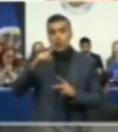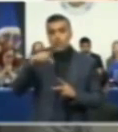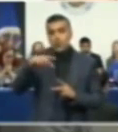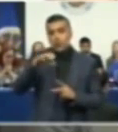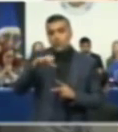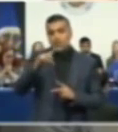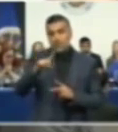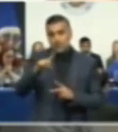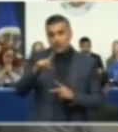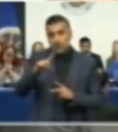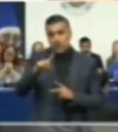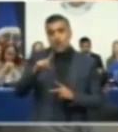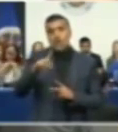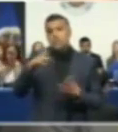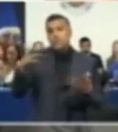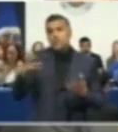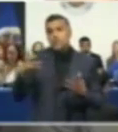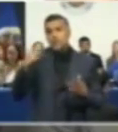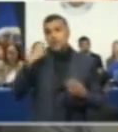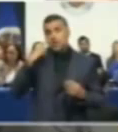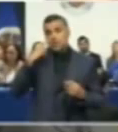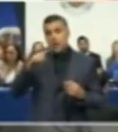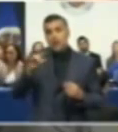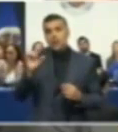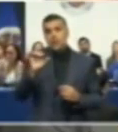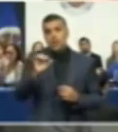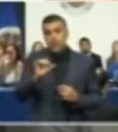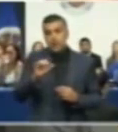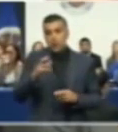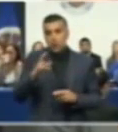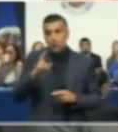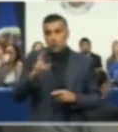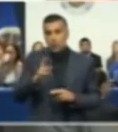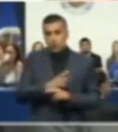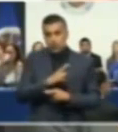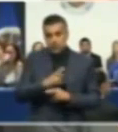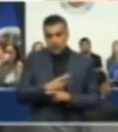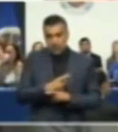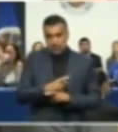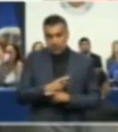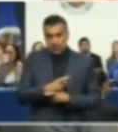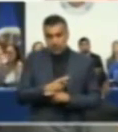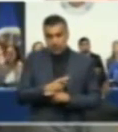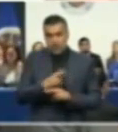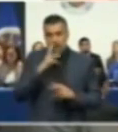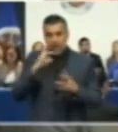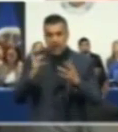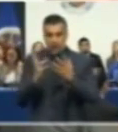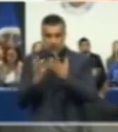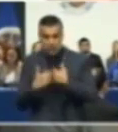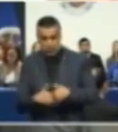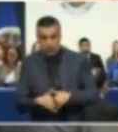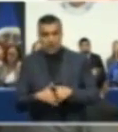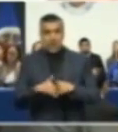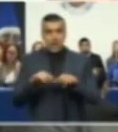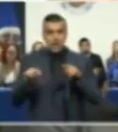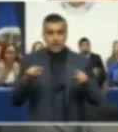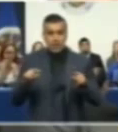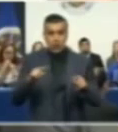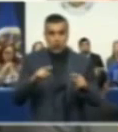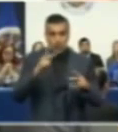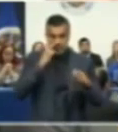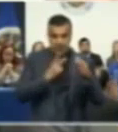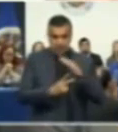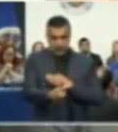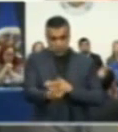de Discapacidad, precisamente para que también impulsara la Comisión Interamericana la armonización entre lo previsto